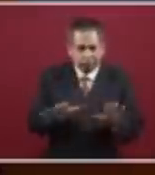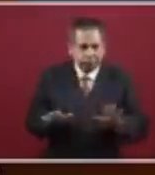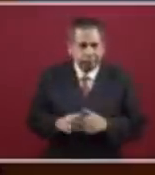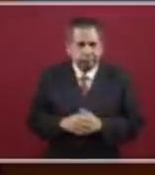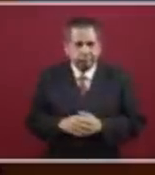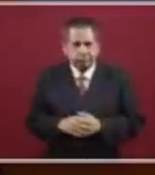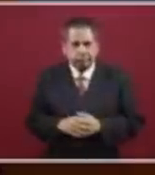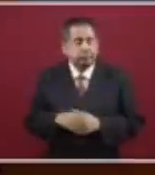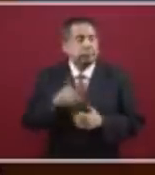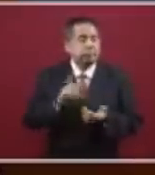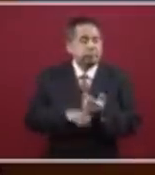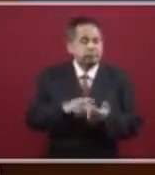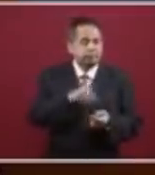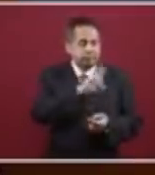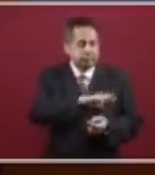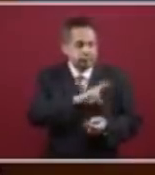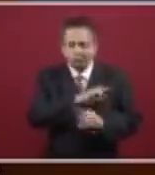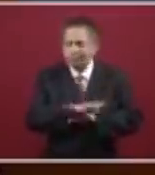haber renta. Entonces,